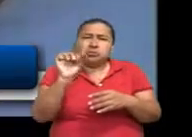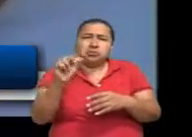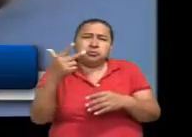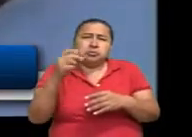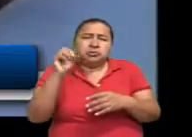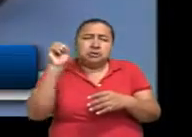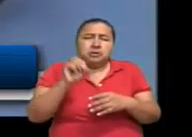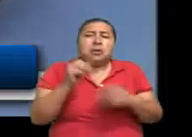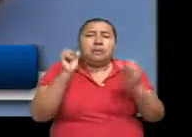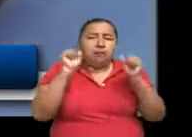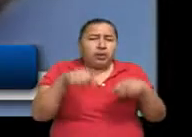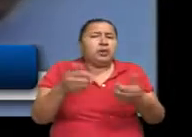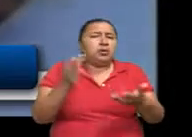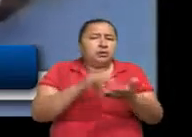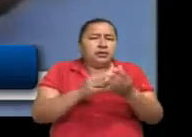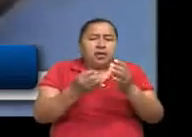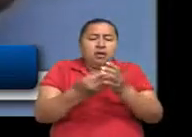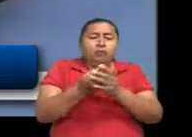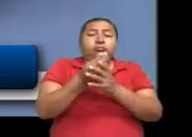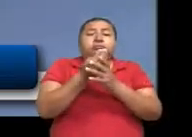puede volver nuevamente